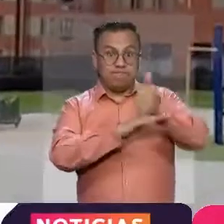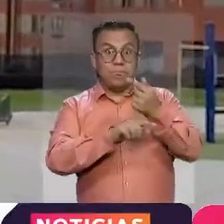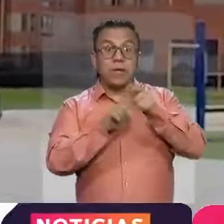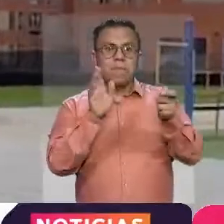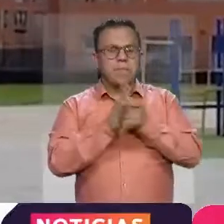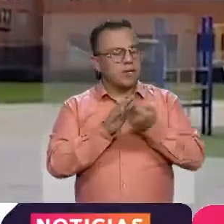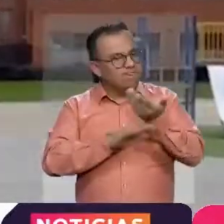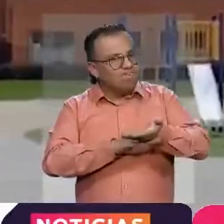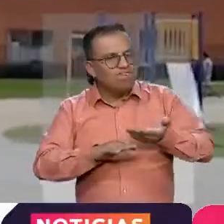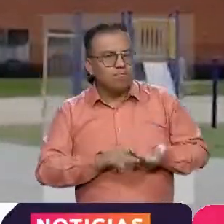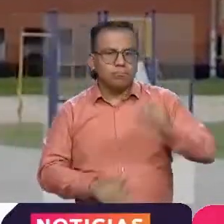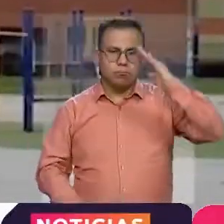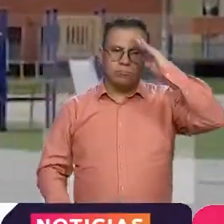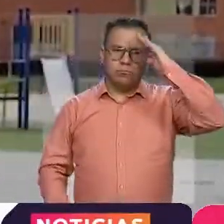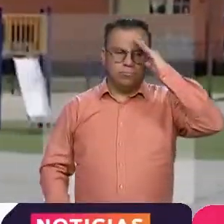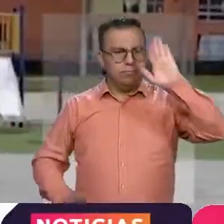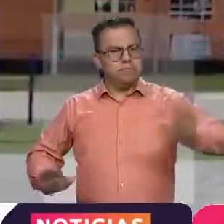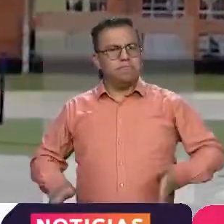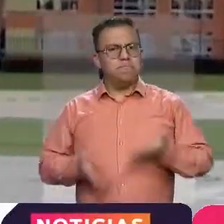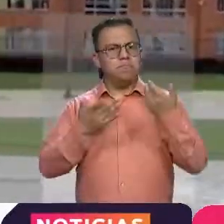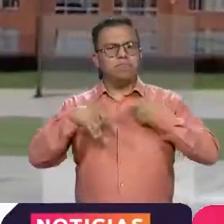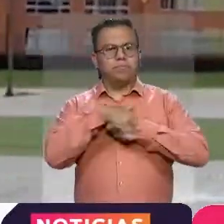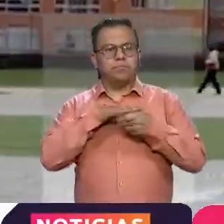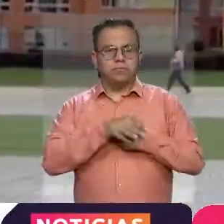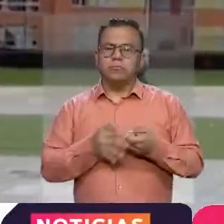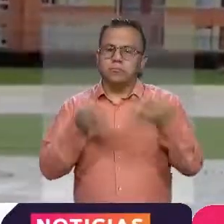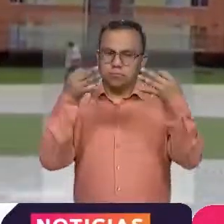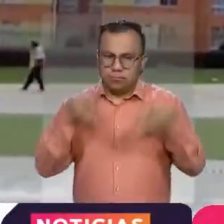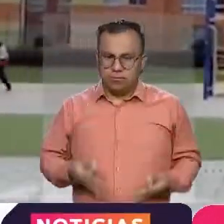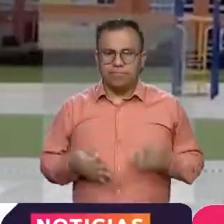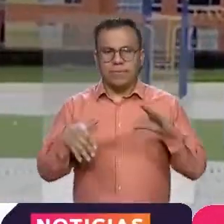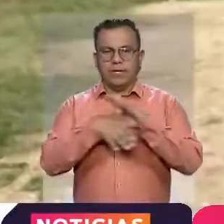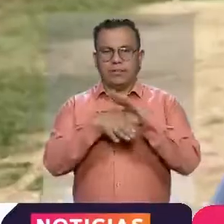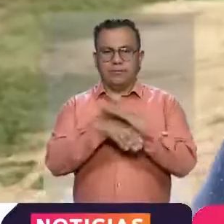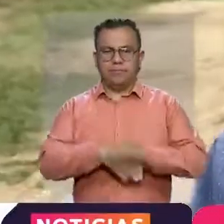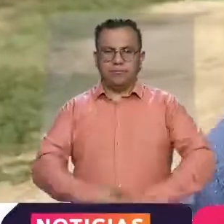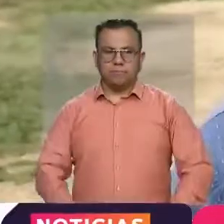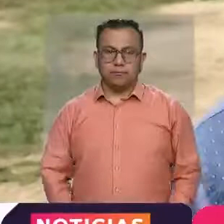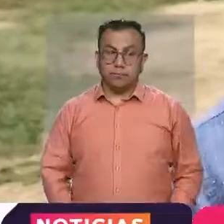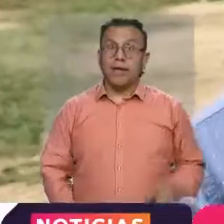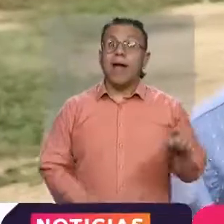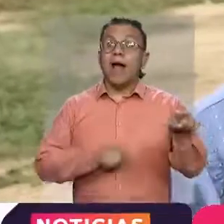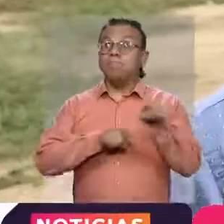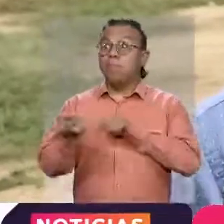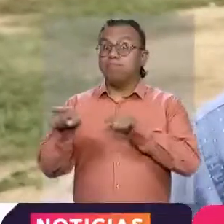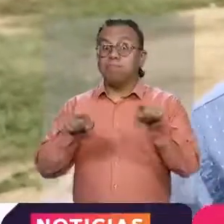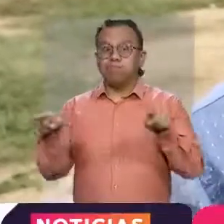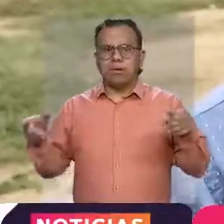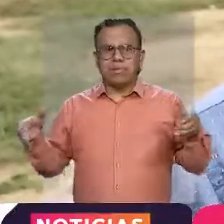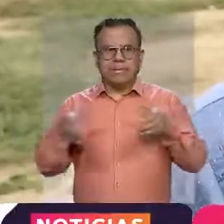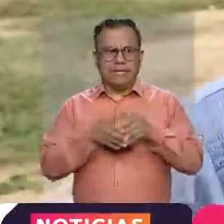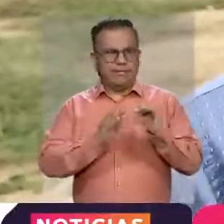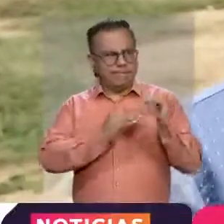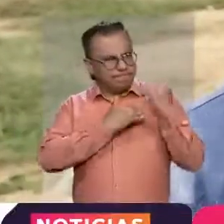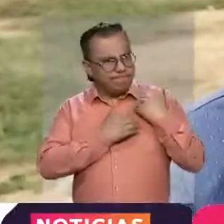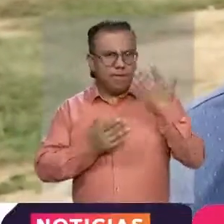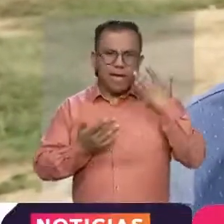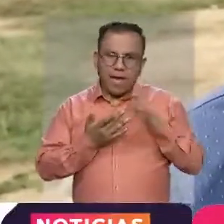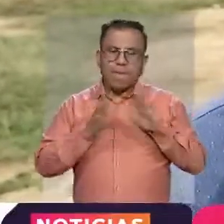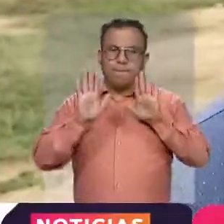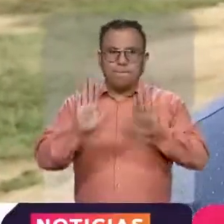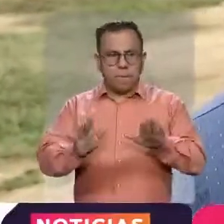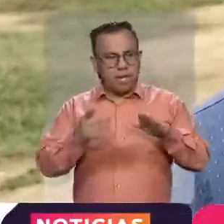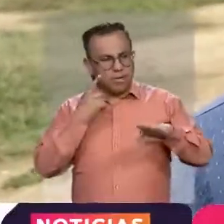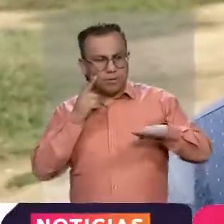pero solicita a la policía mejorar las condiciones de seguridad de los taxistas. Cuando estén por ahí que vamos con pasajeros, paren